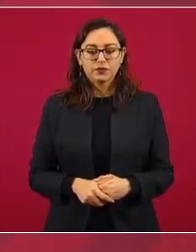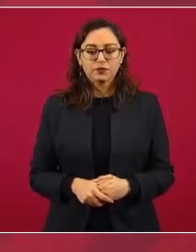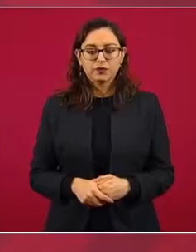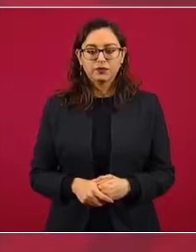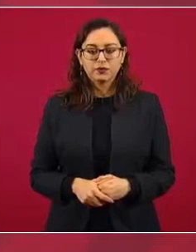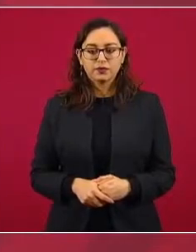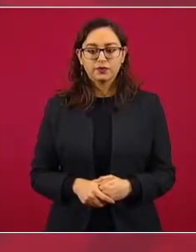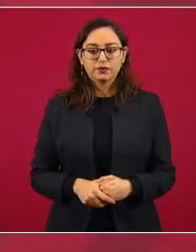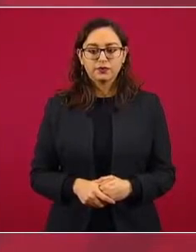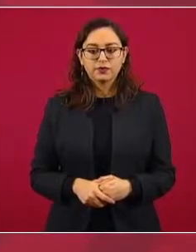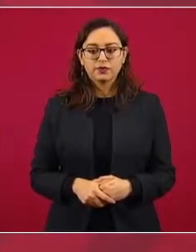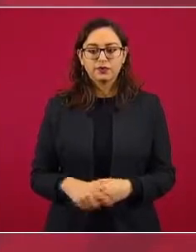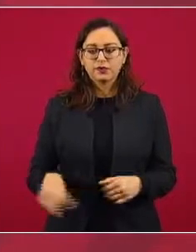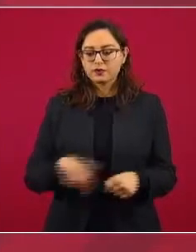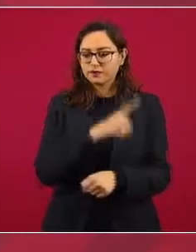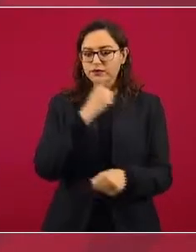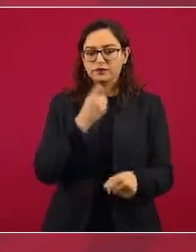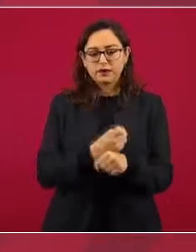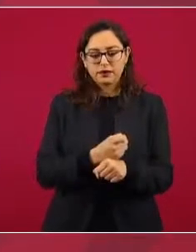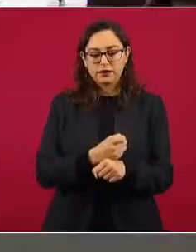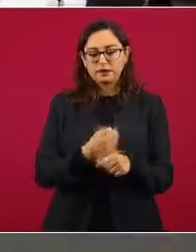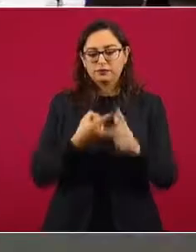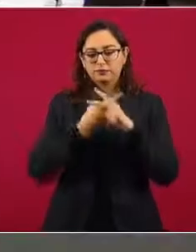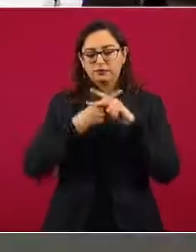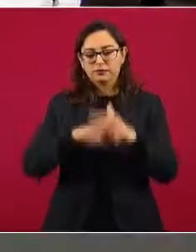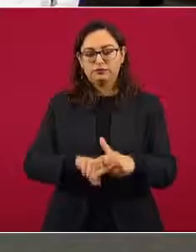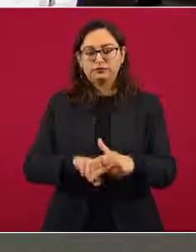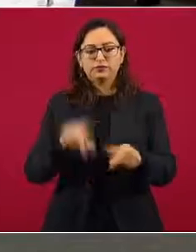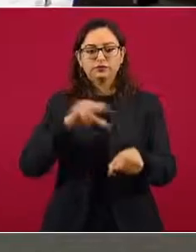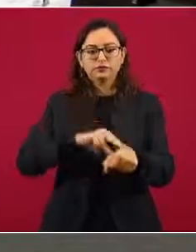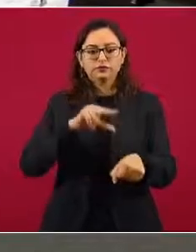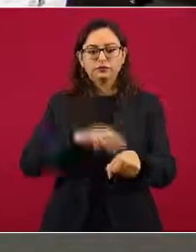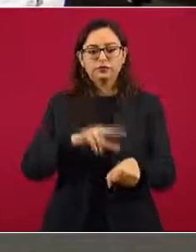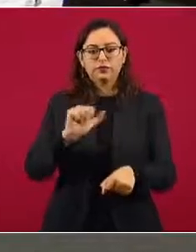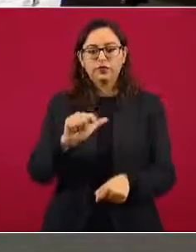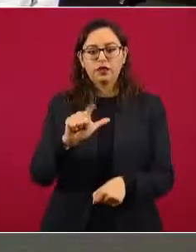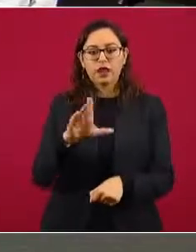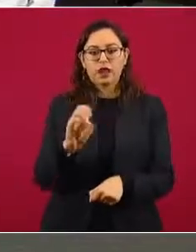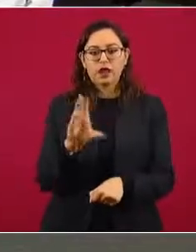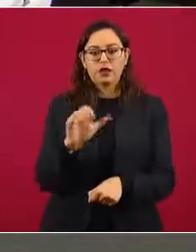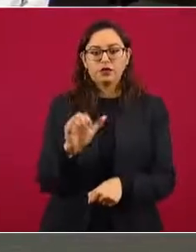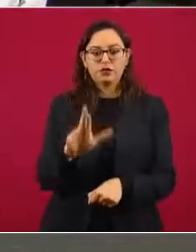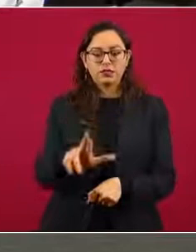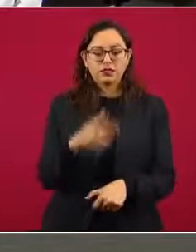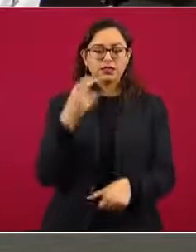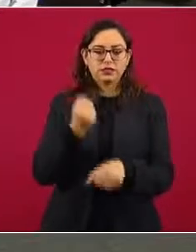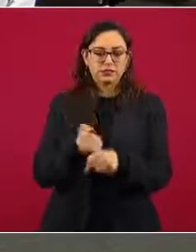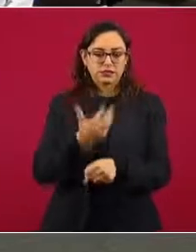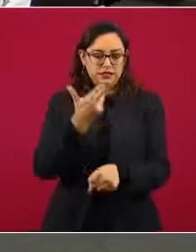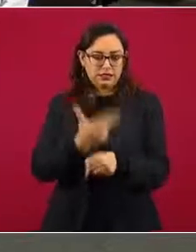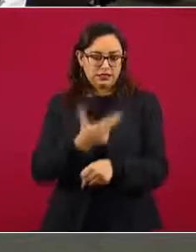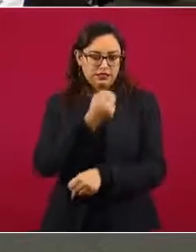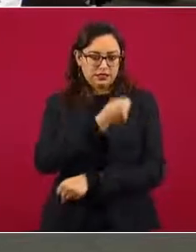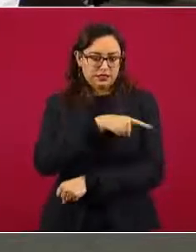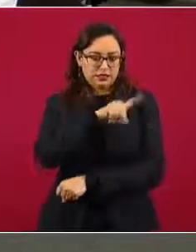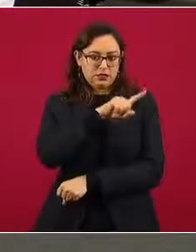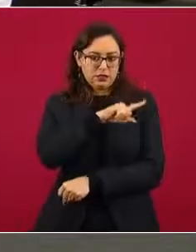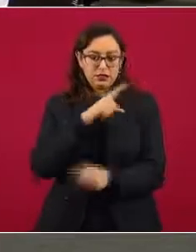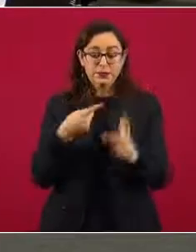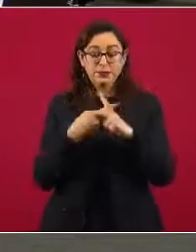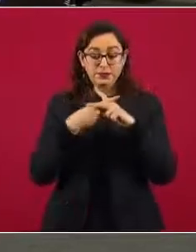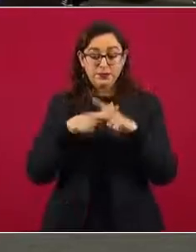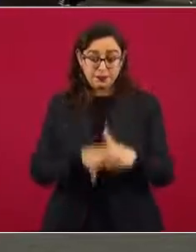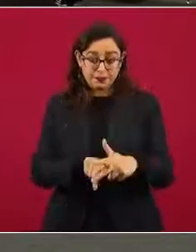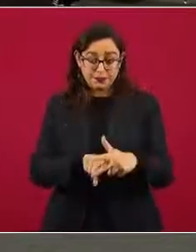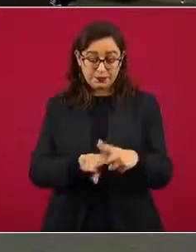como siempre, el doctor Jorge Alcocer, secretario de Salud, para introducir.